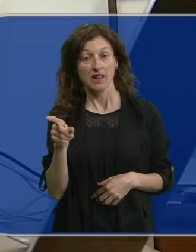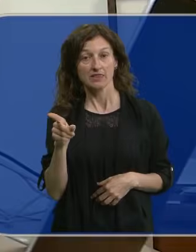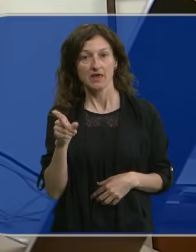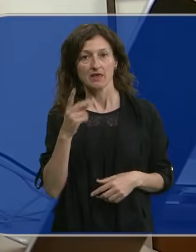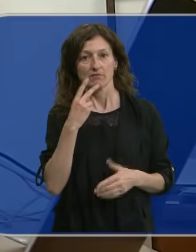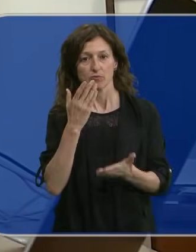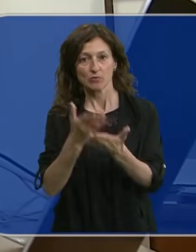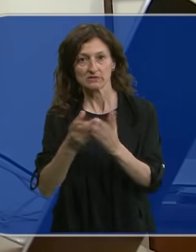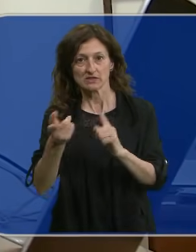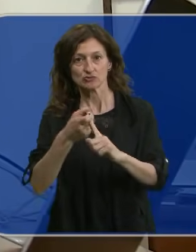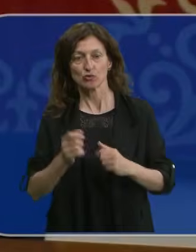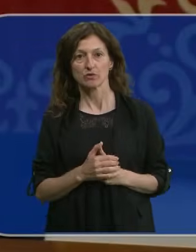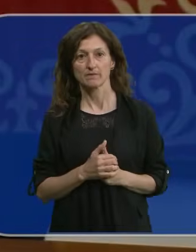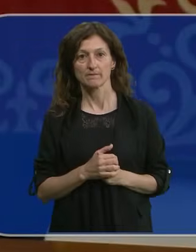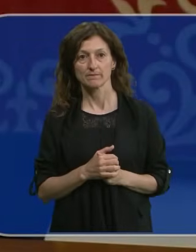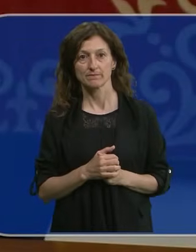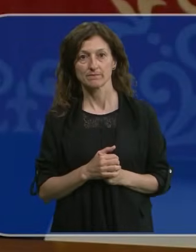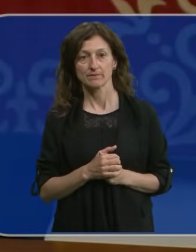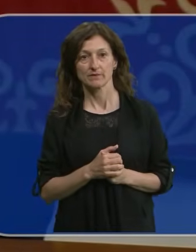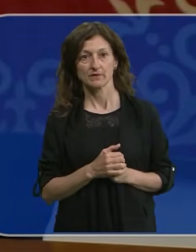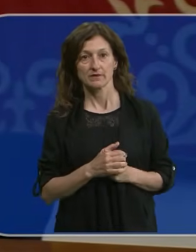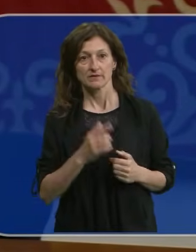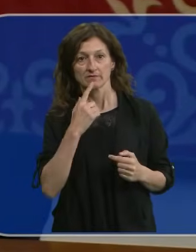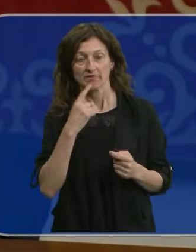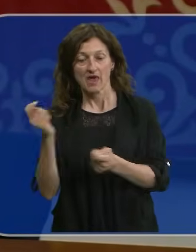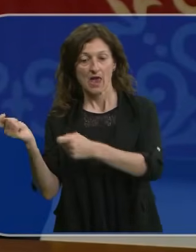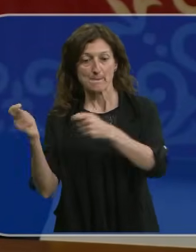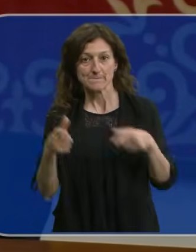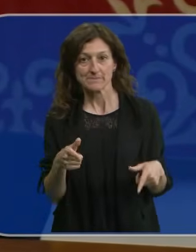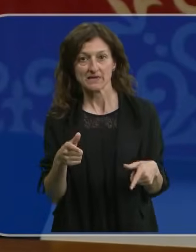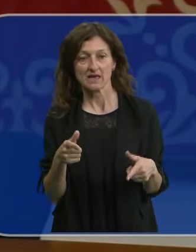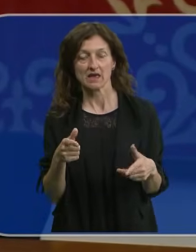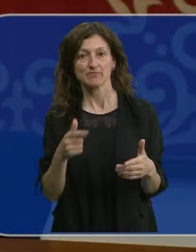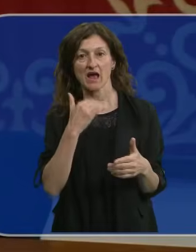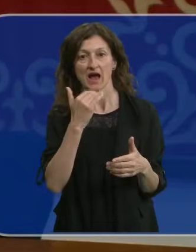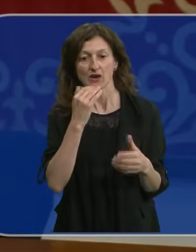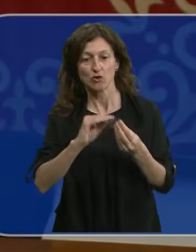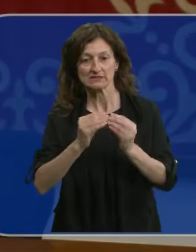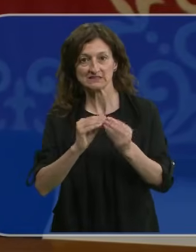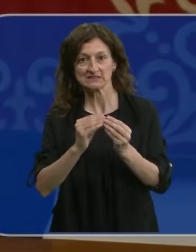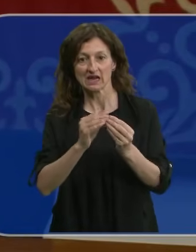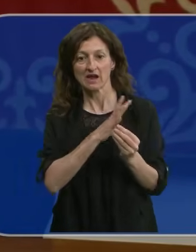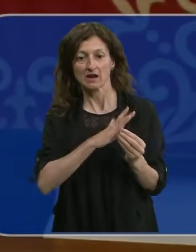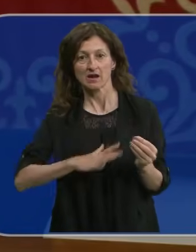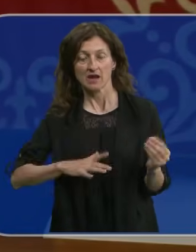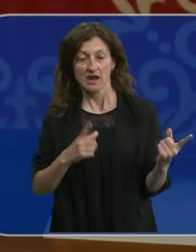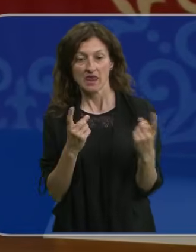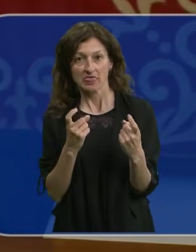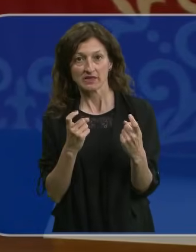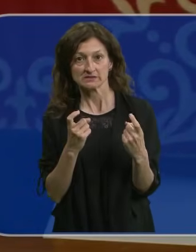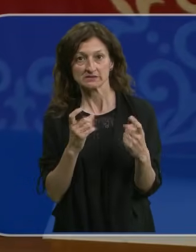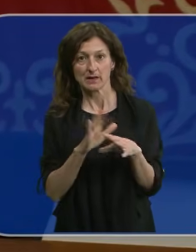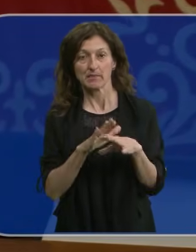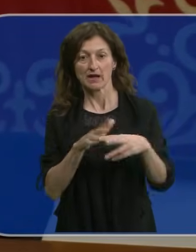vallisoletano ha propuesto una solución. No nos enviaran medios fijos, que nos enviaran medios que se pudieran instalarse cuando se fuera a